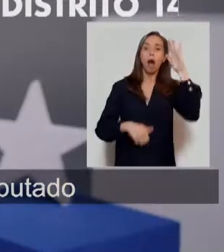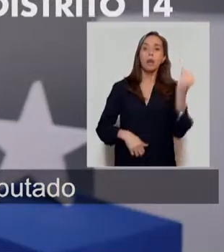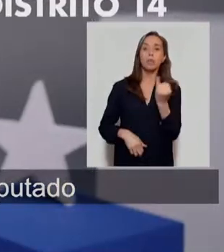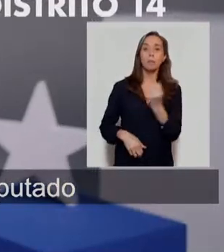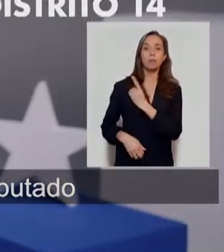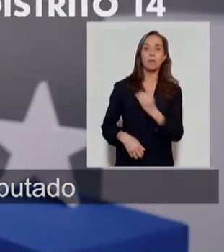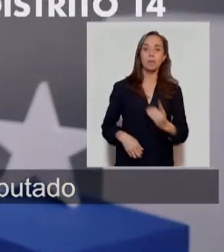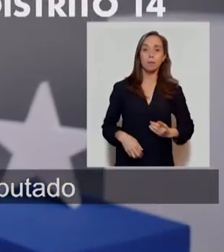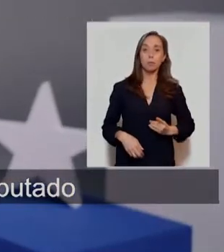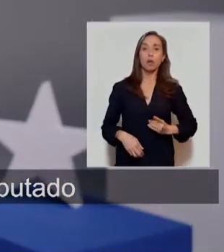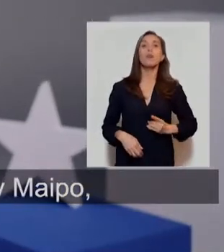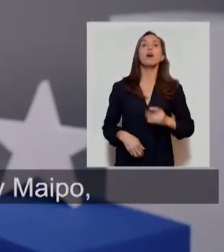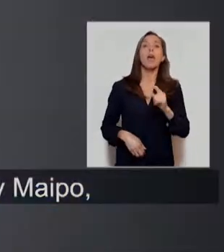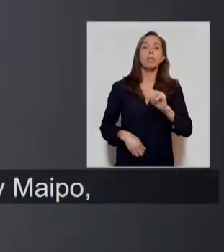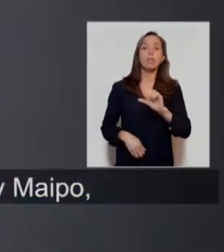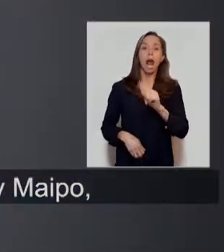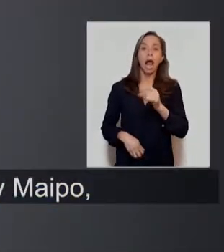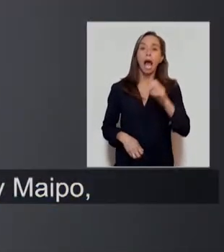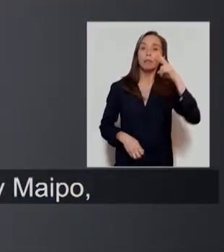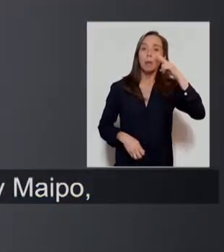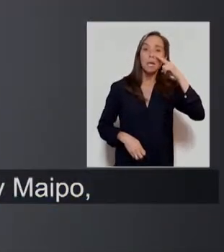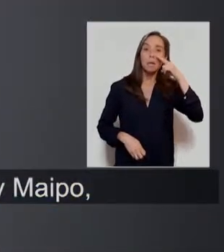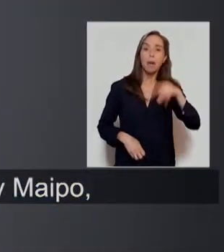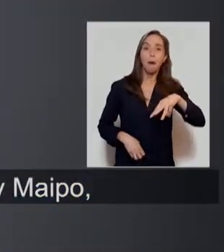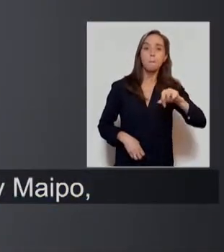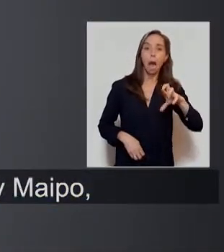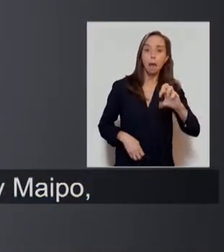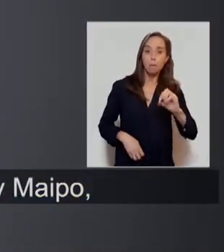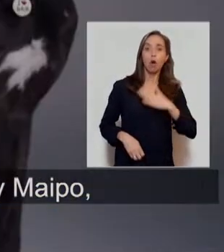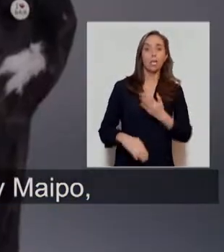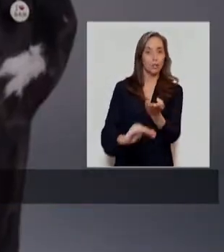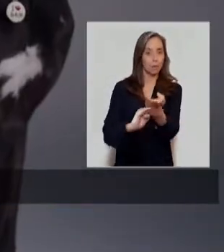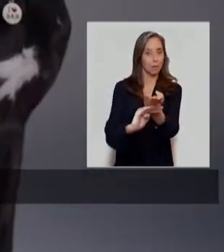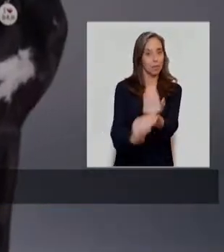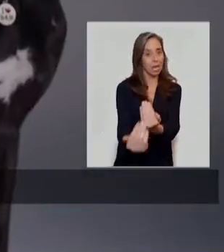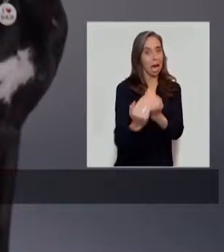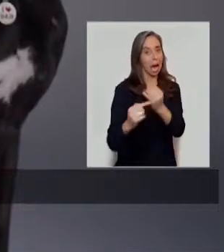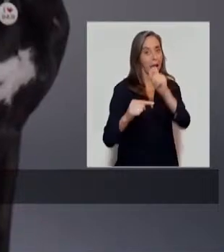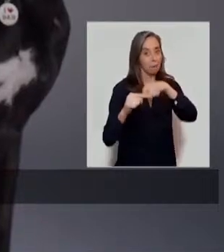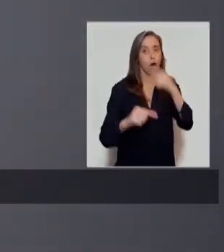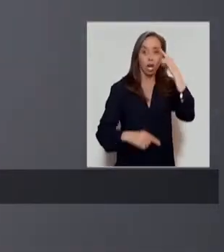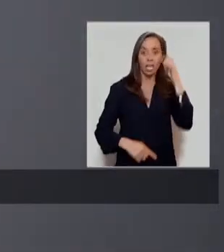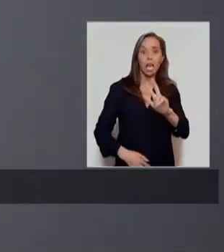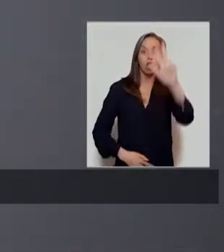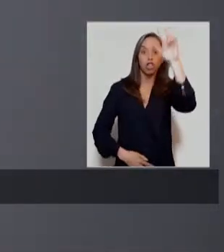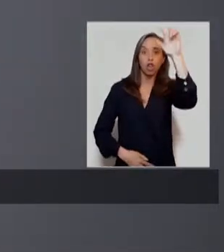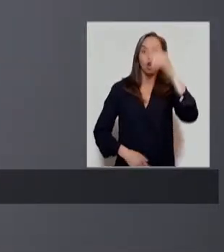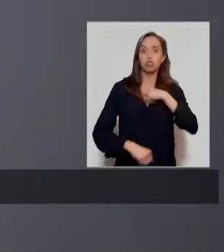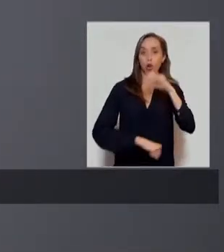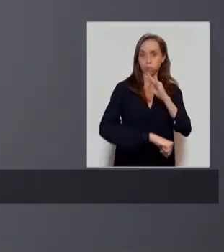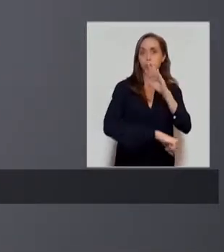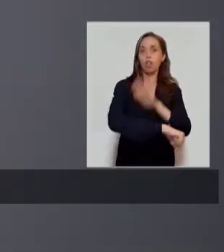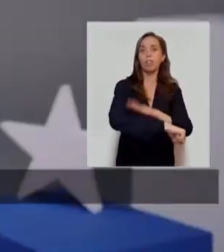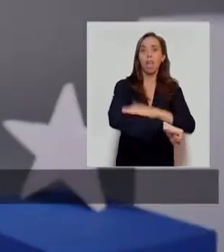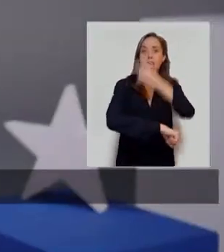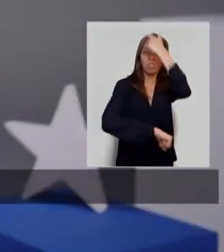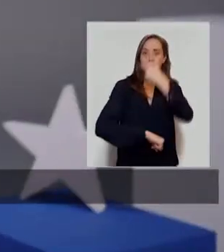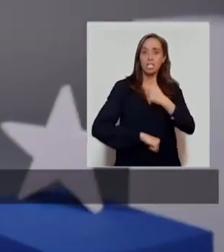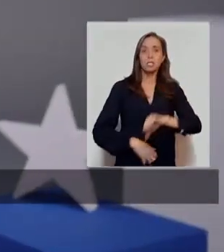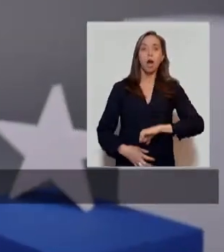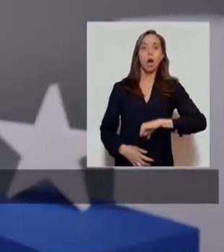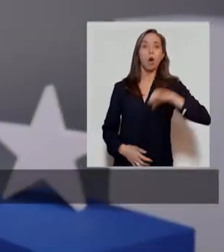candidatos independientes diputados por la provincia de talagante y melipilla y maipú y quiero pedirle su apoyo creo en dios